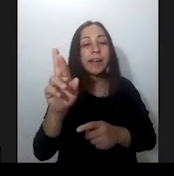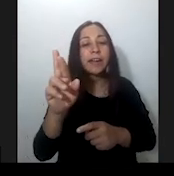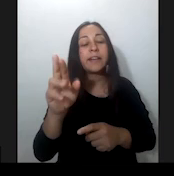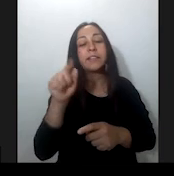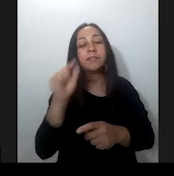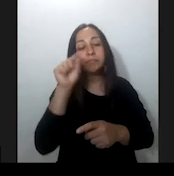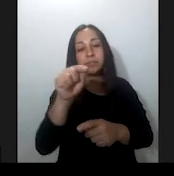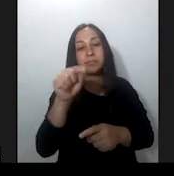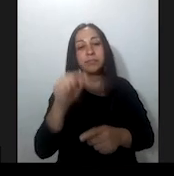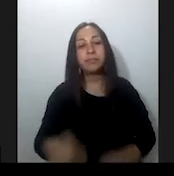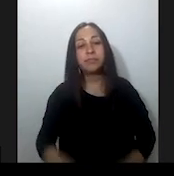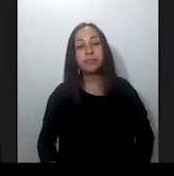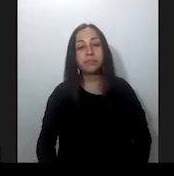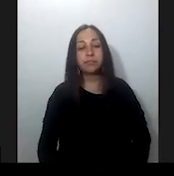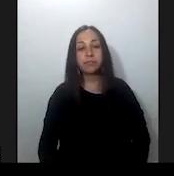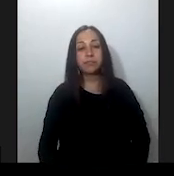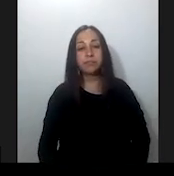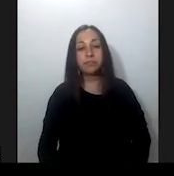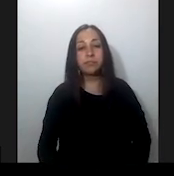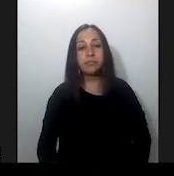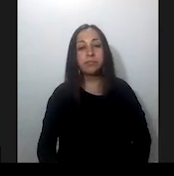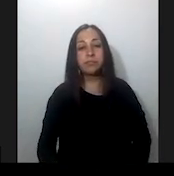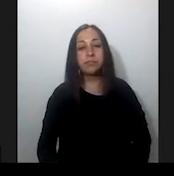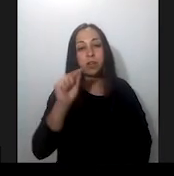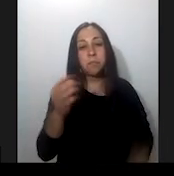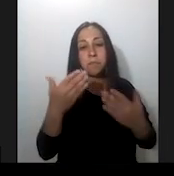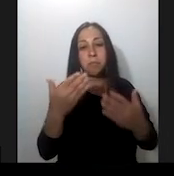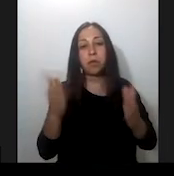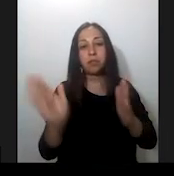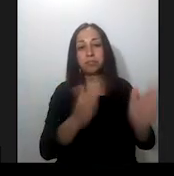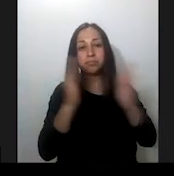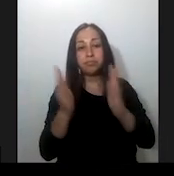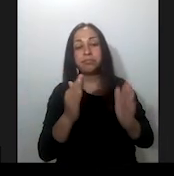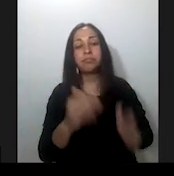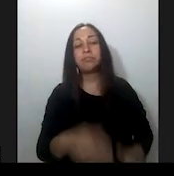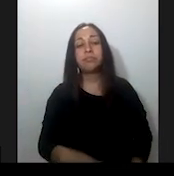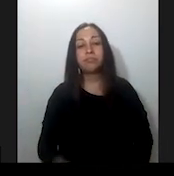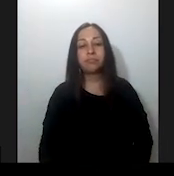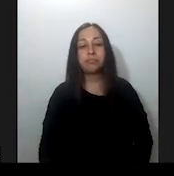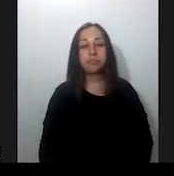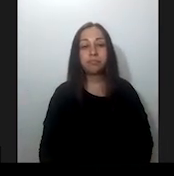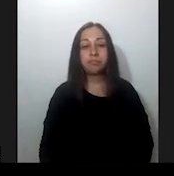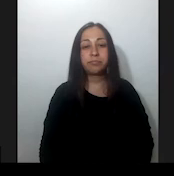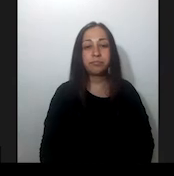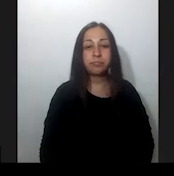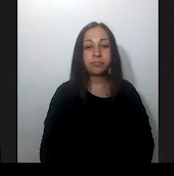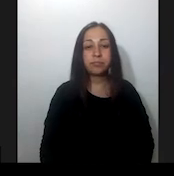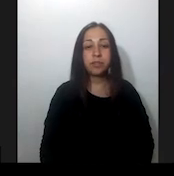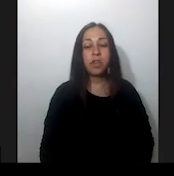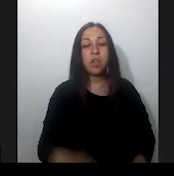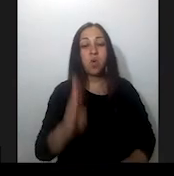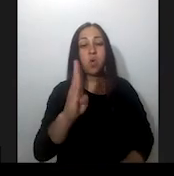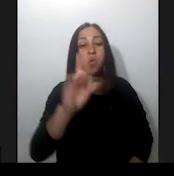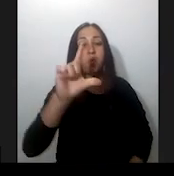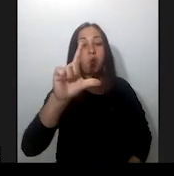En vista, inmovilizar, y seleccioné inmovilizar paneles, que es la opción que nos permite hacer este filtrado, de alguna